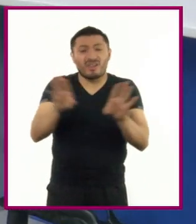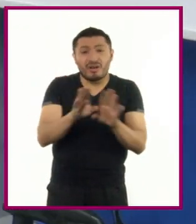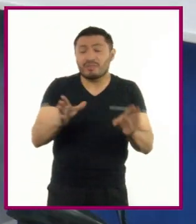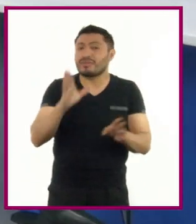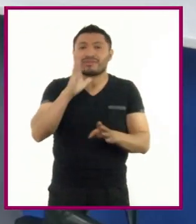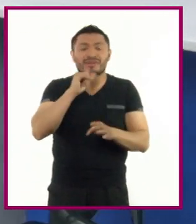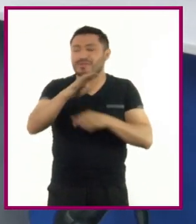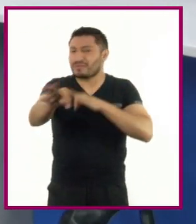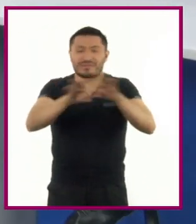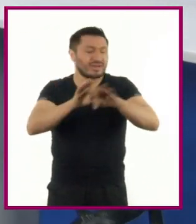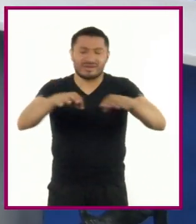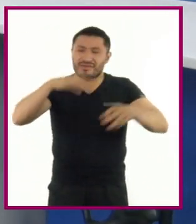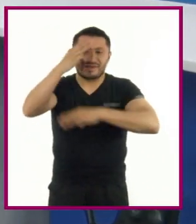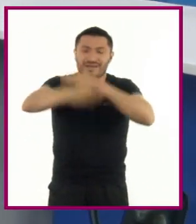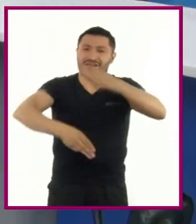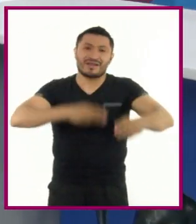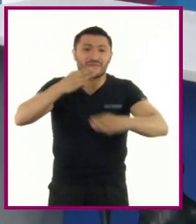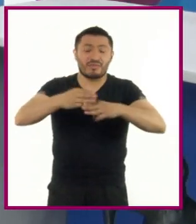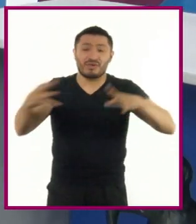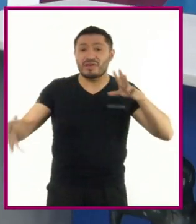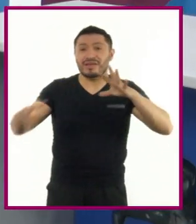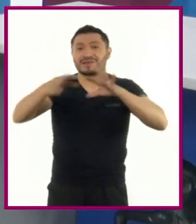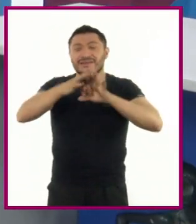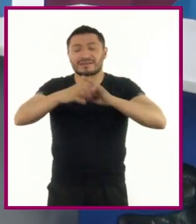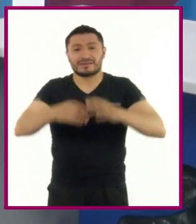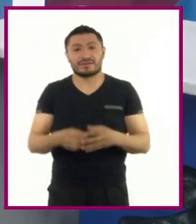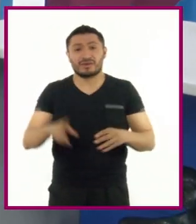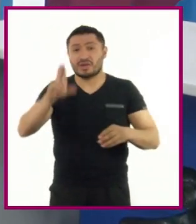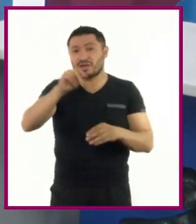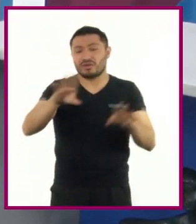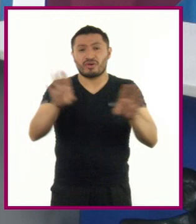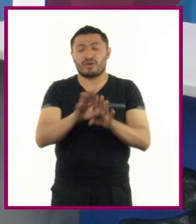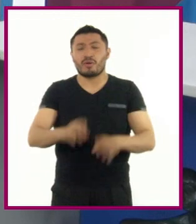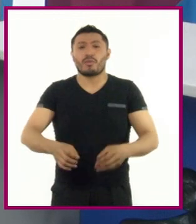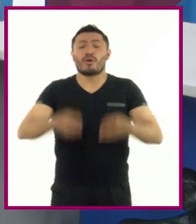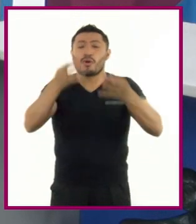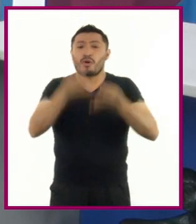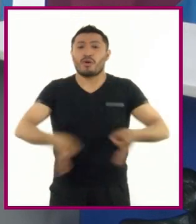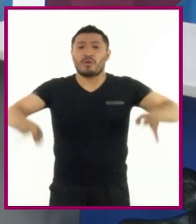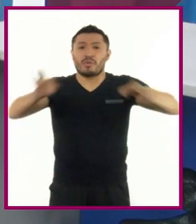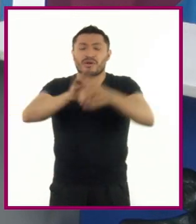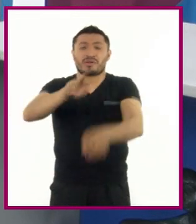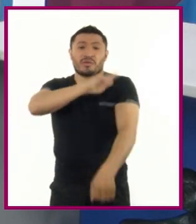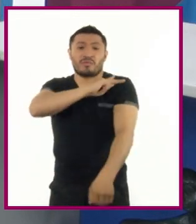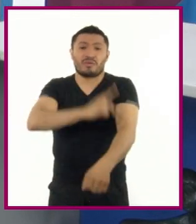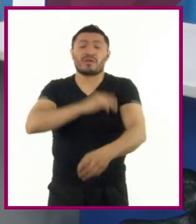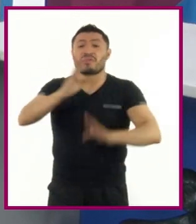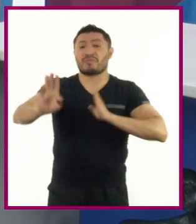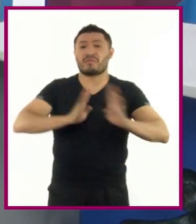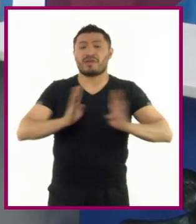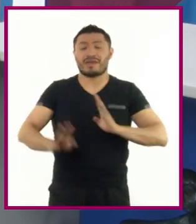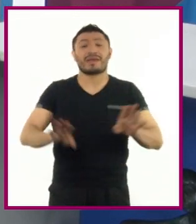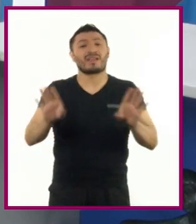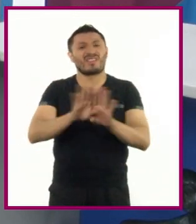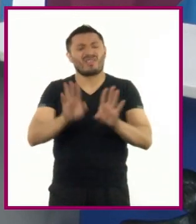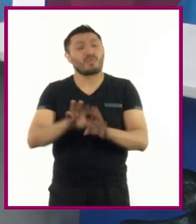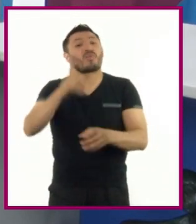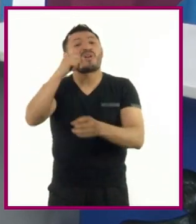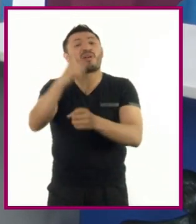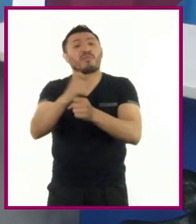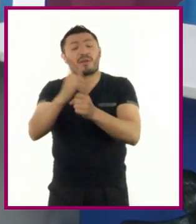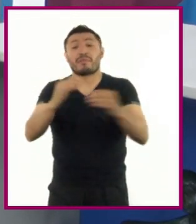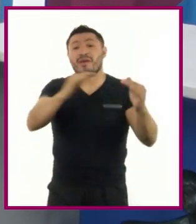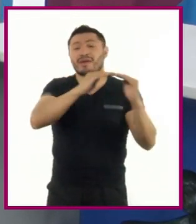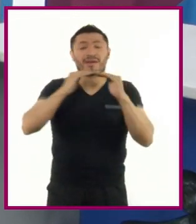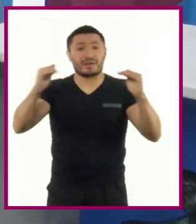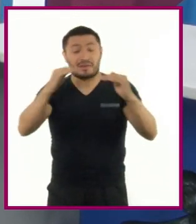de trabajar en el mundo con el mundo, ya no como una superpotencia militar, aunque ciertamente como un primero entre iguales, ya